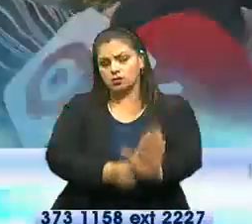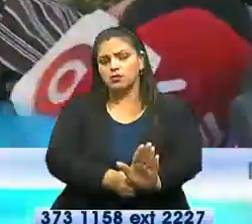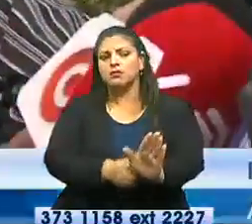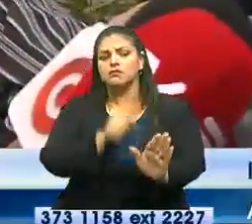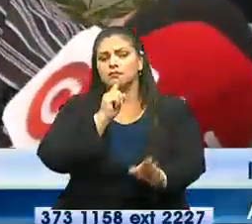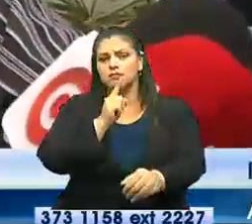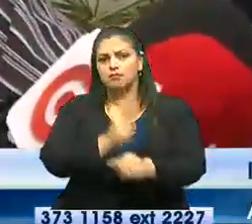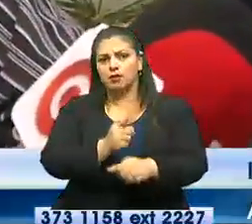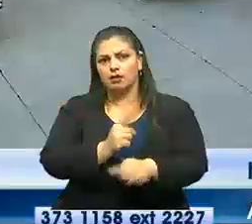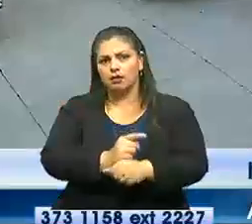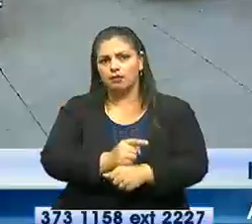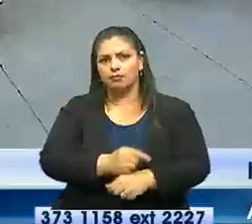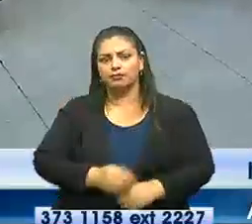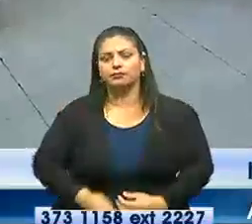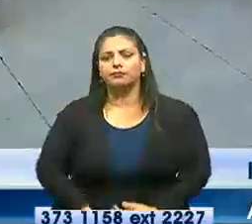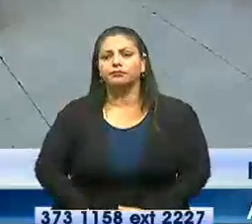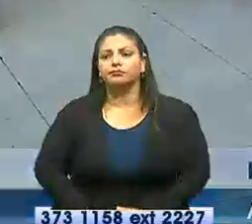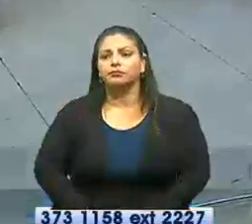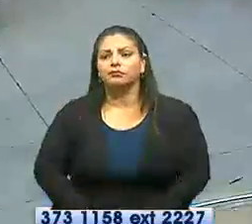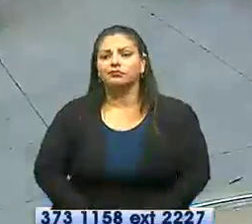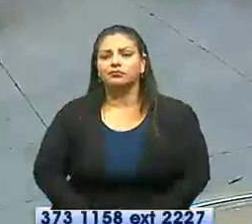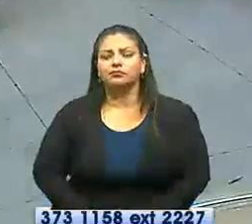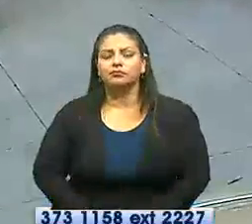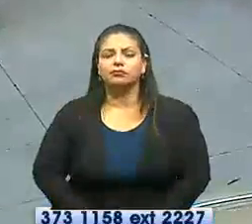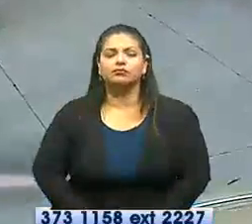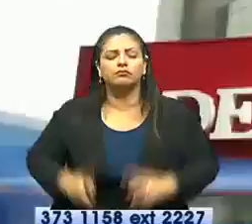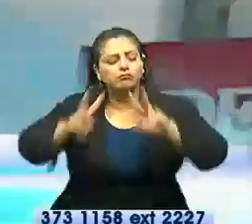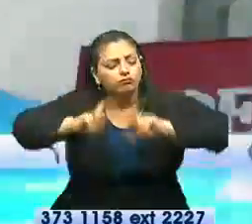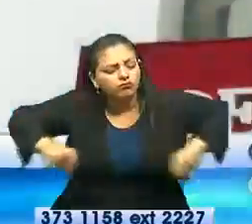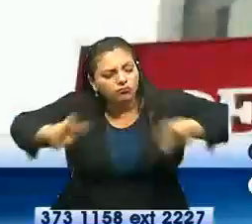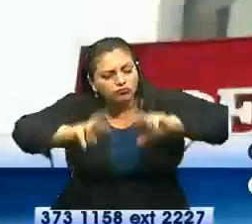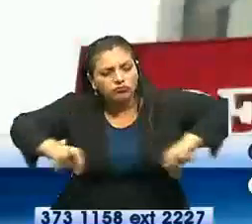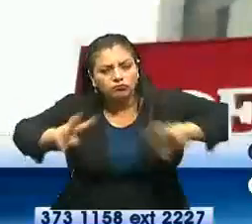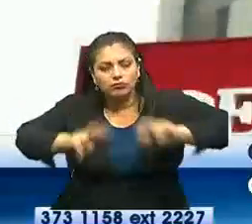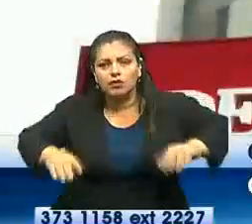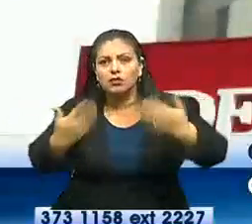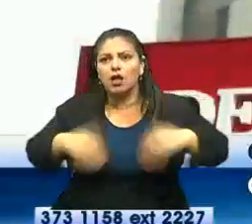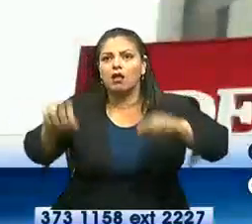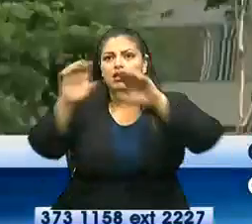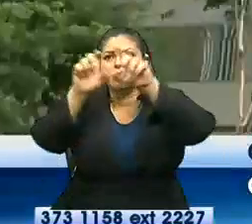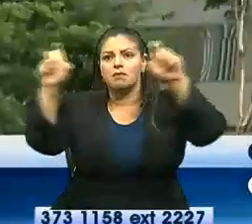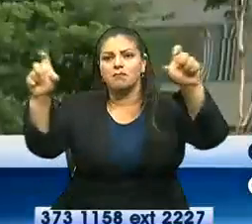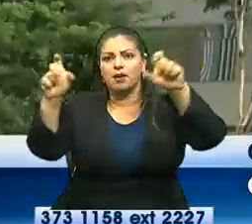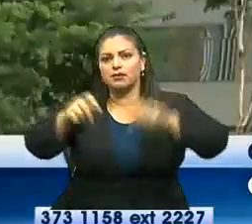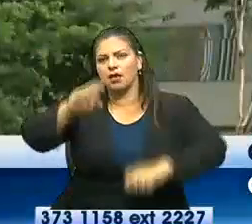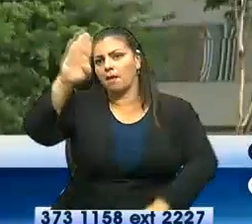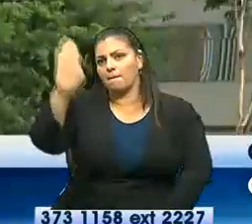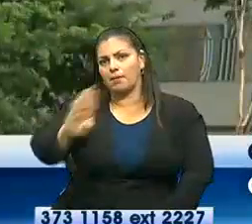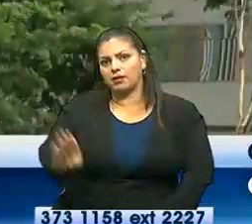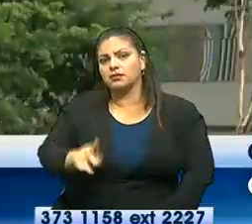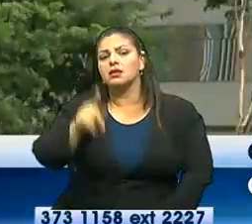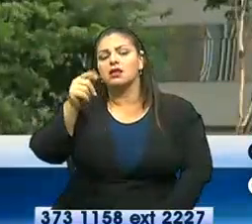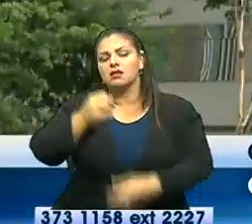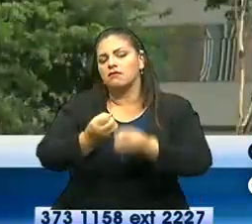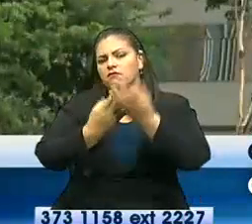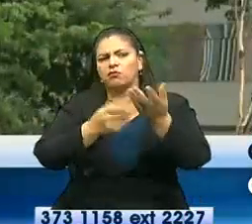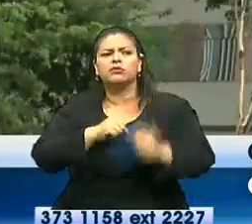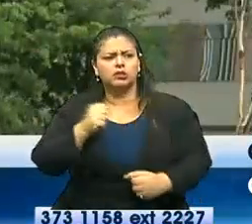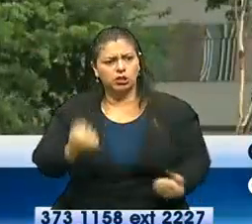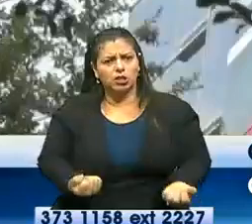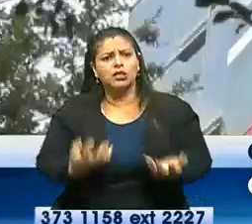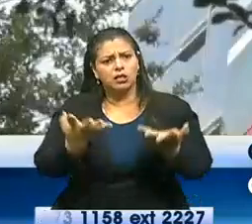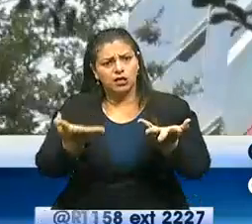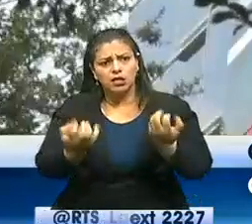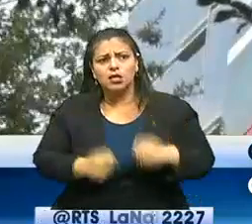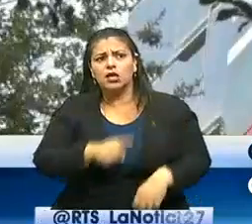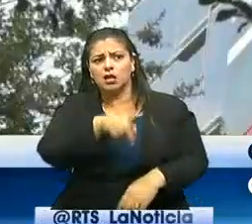mantiene incólume. Paralelamente a las investigaciones, la constructora brasileña señaló que desea continuar trabajando en el país